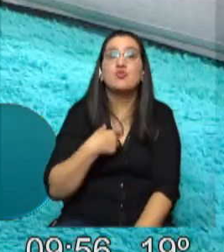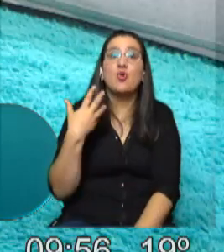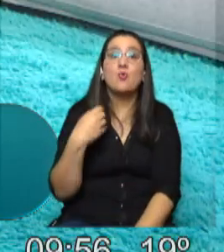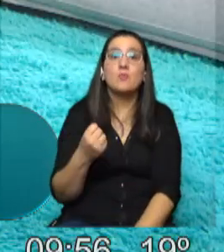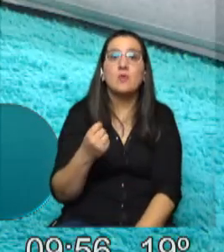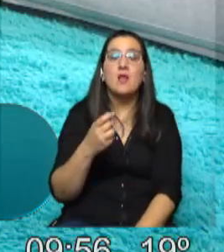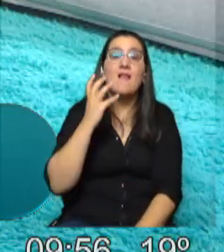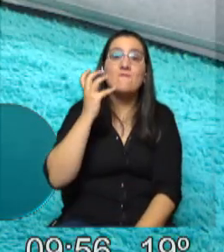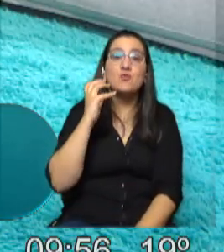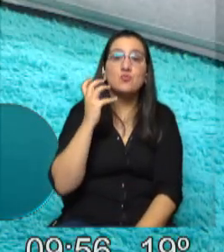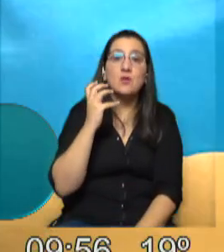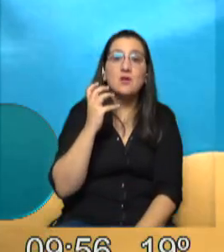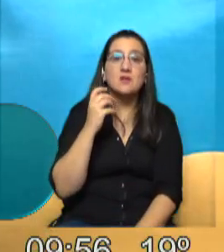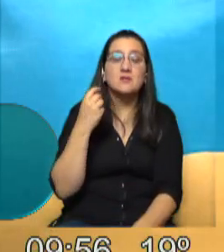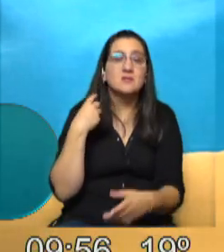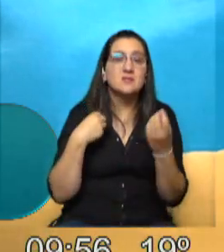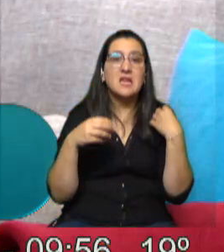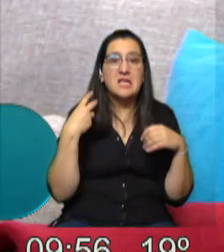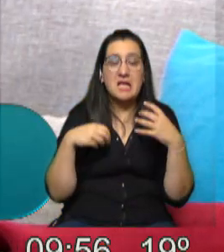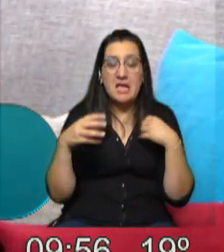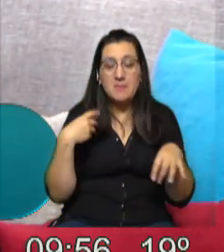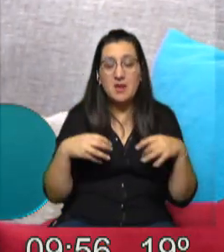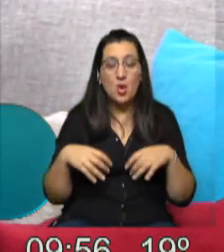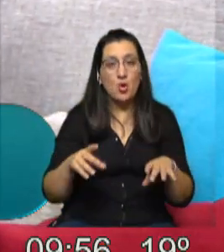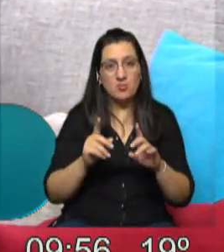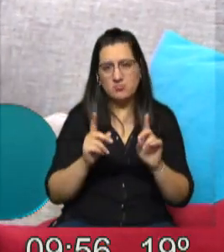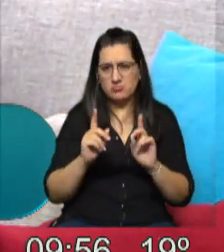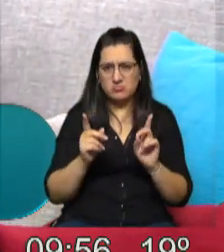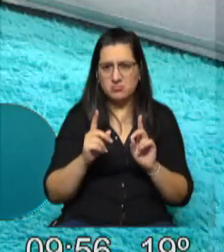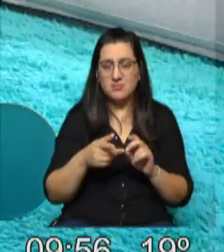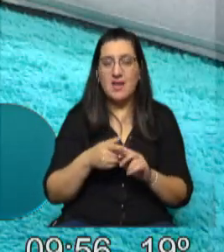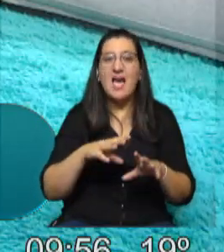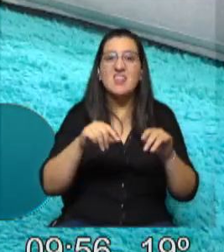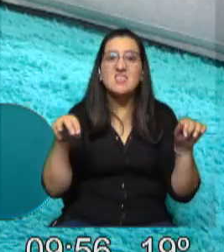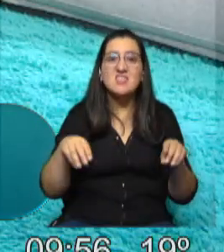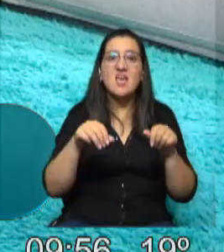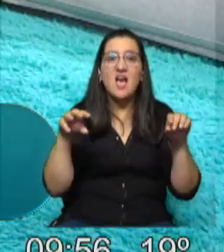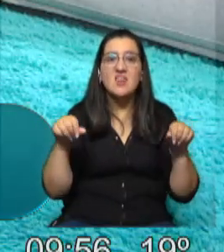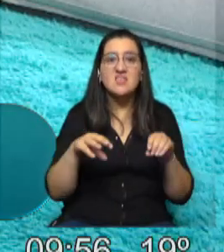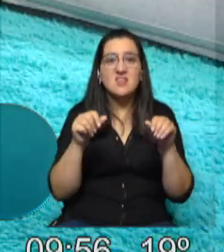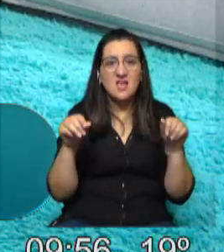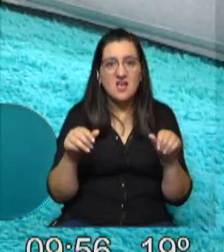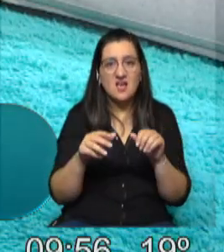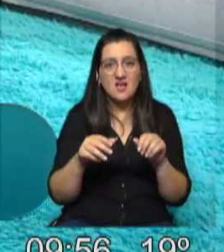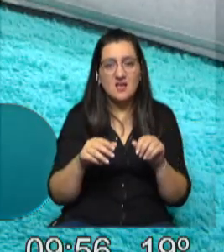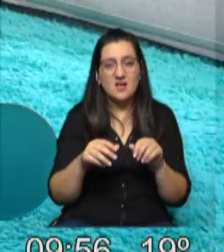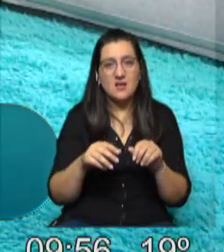fruta les hace que se les caiga el pelo? No. ¿No? No. Harina me habían dicho a mí que les hacía mal. Ah, debe